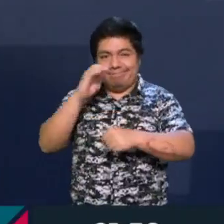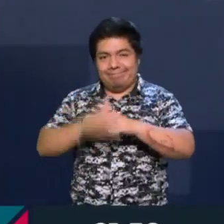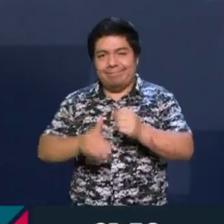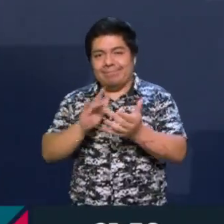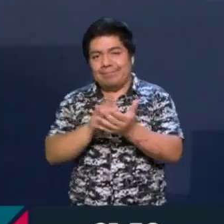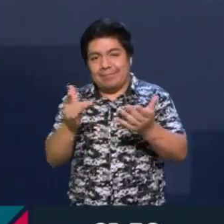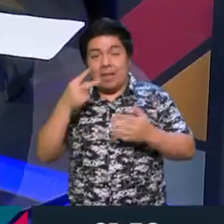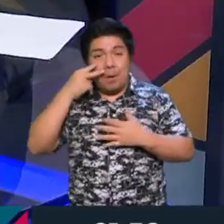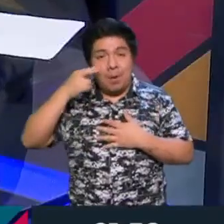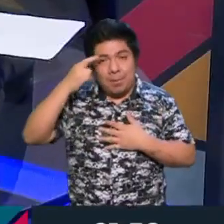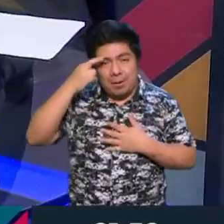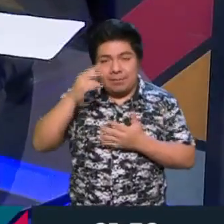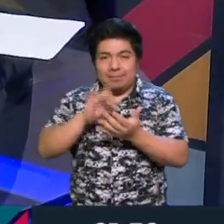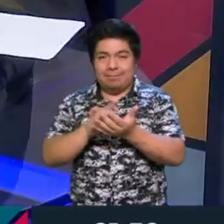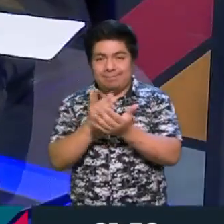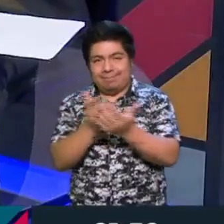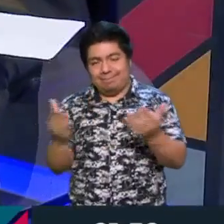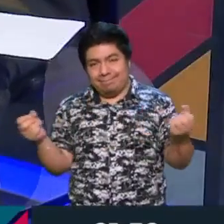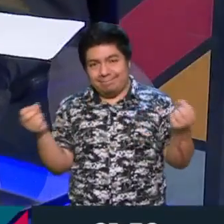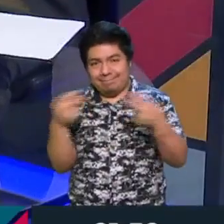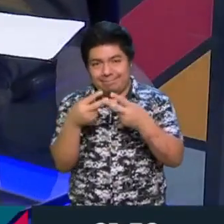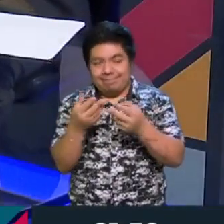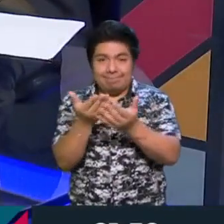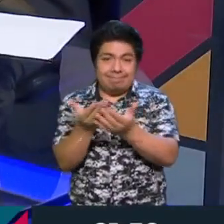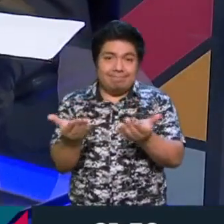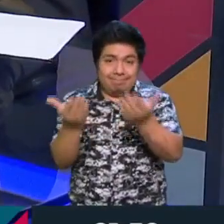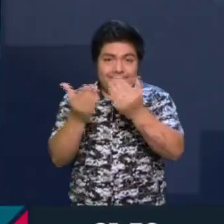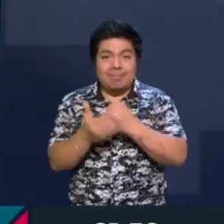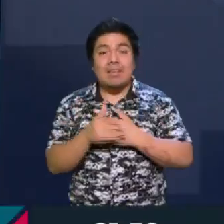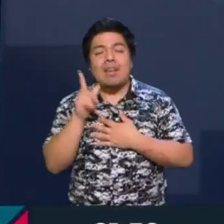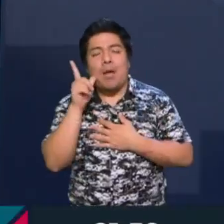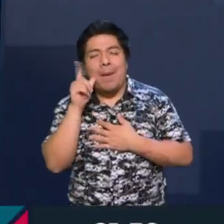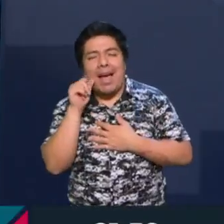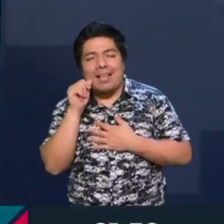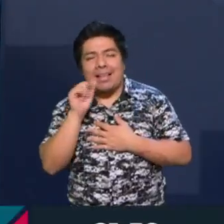Muchísimas gracias, Víctor Ronquillo. No, hombre, gracias. Nos vemos y bueno, usted lo esperamos el día de mañana con más